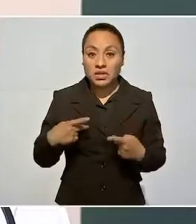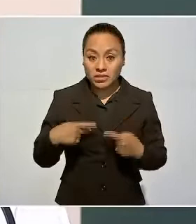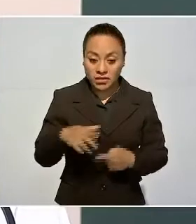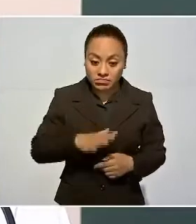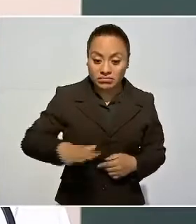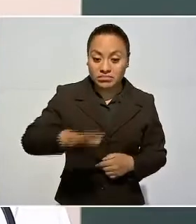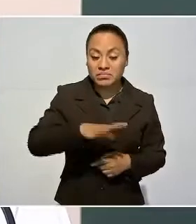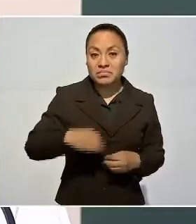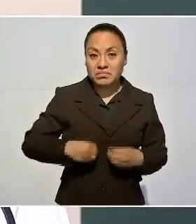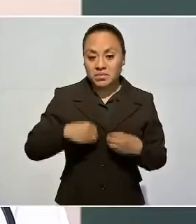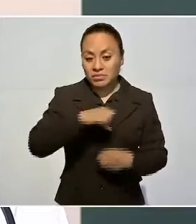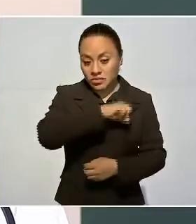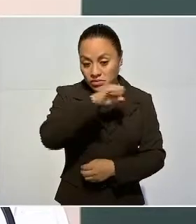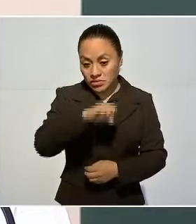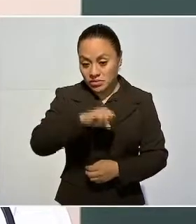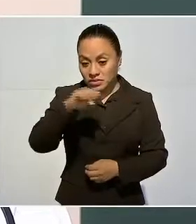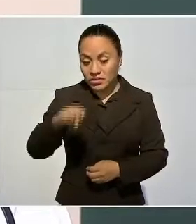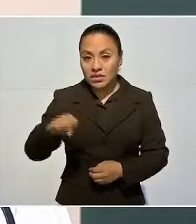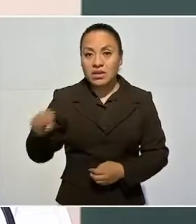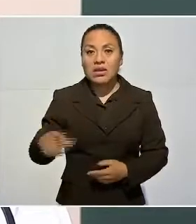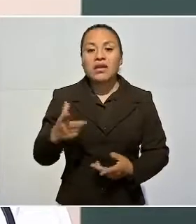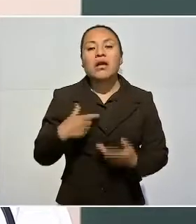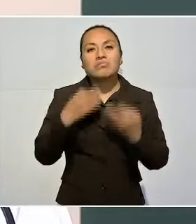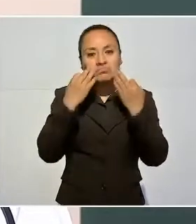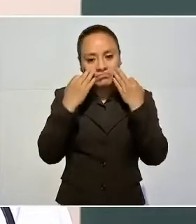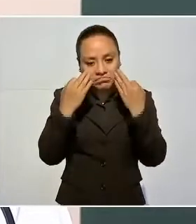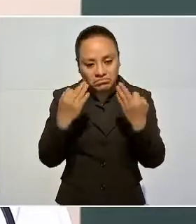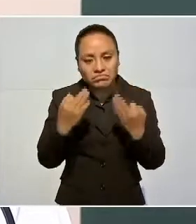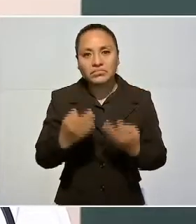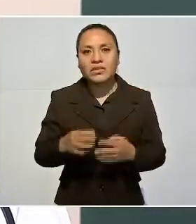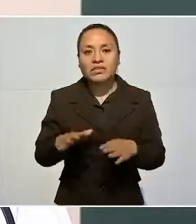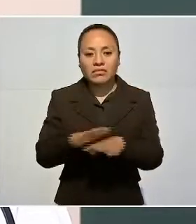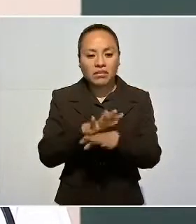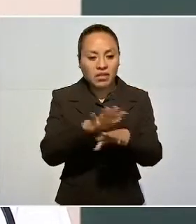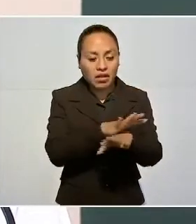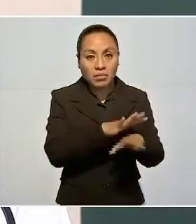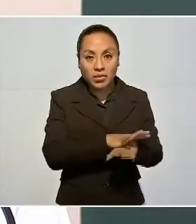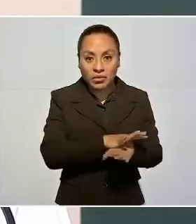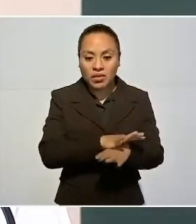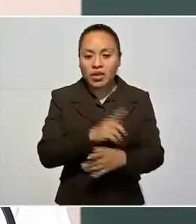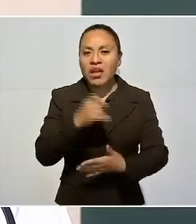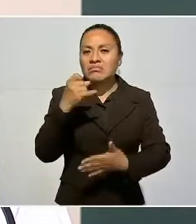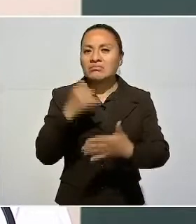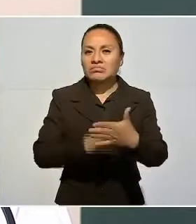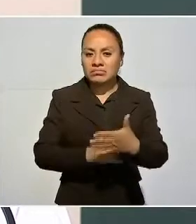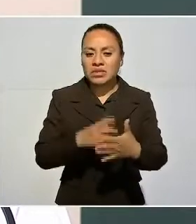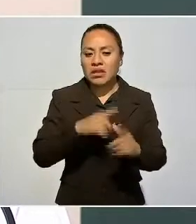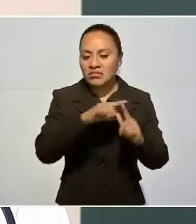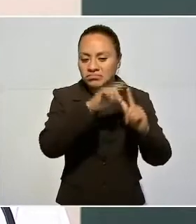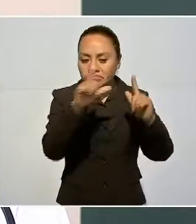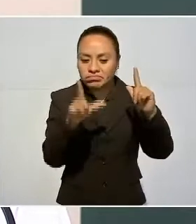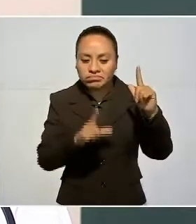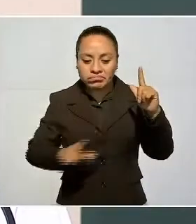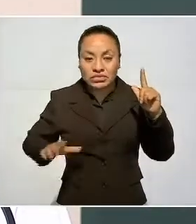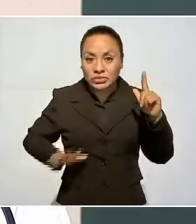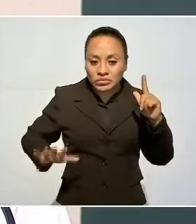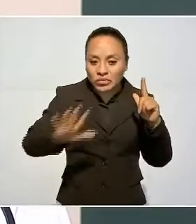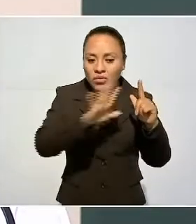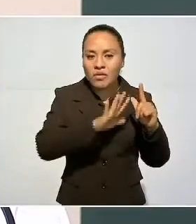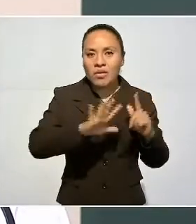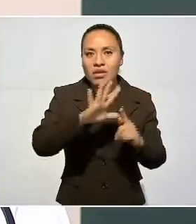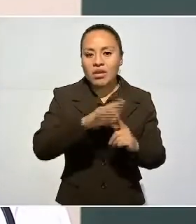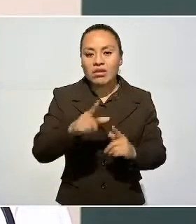sentimos honrados por ser testigos y partícipes de los cambios profundos que necesita la República, y más aún, de ser